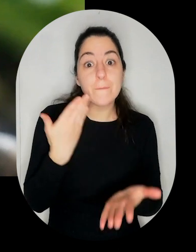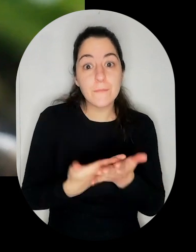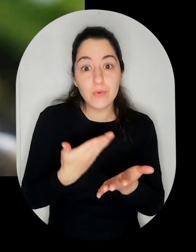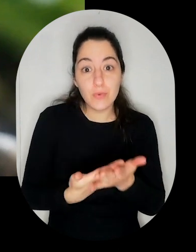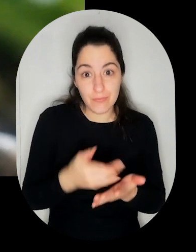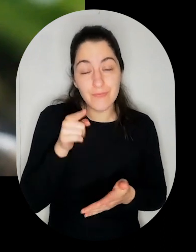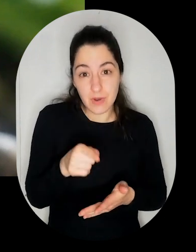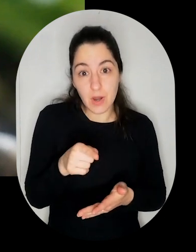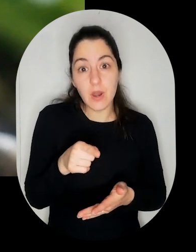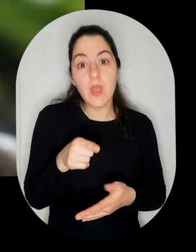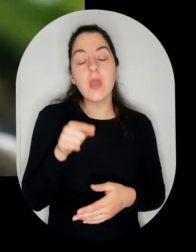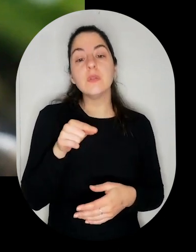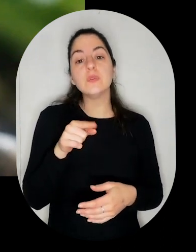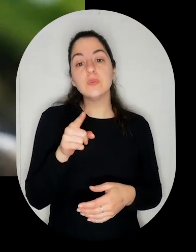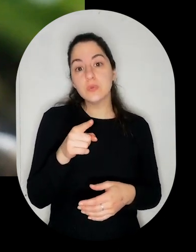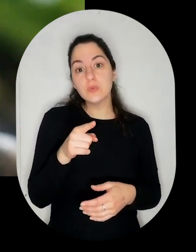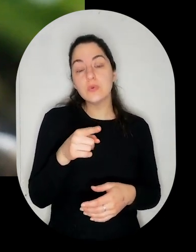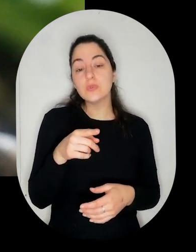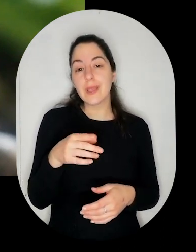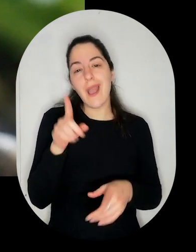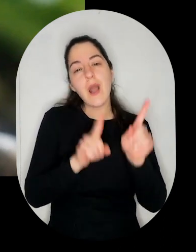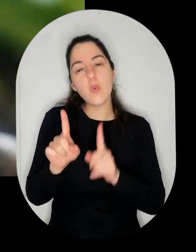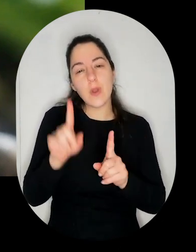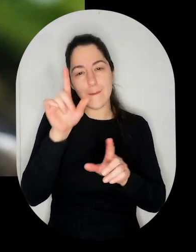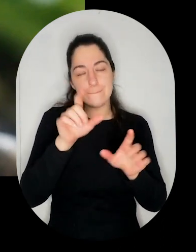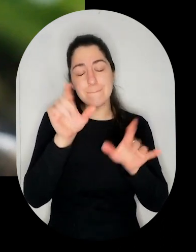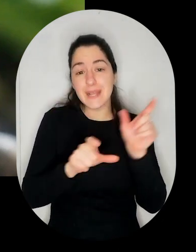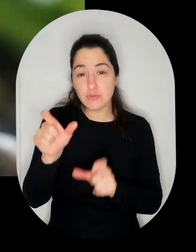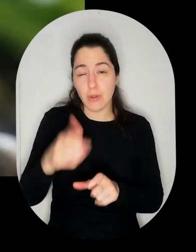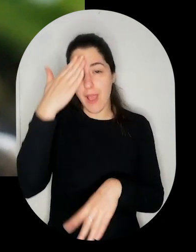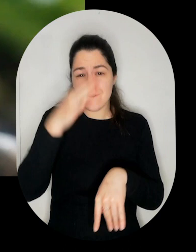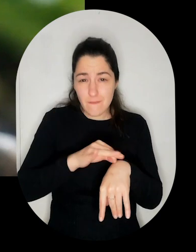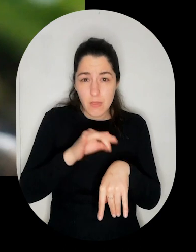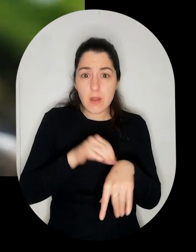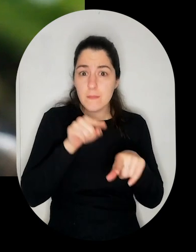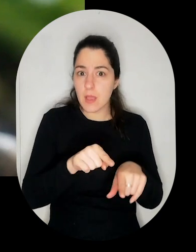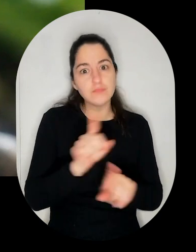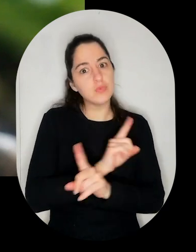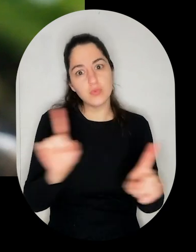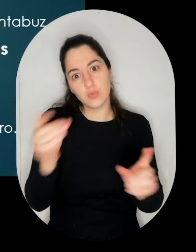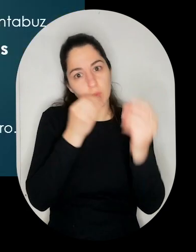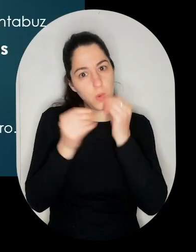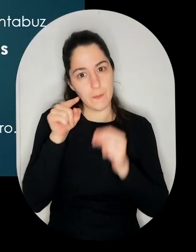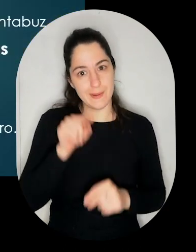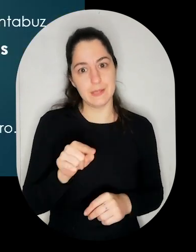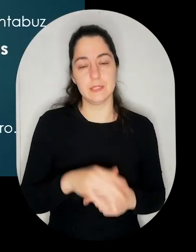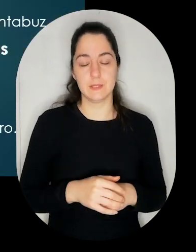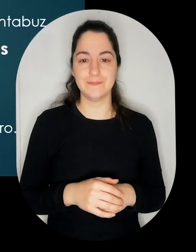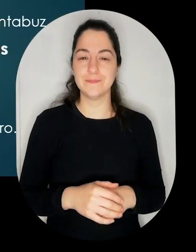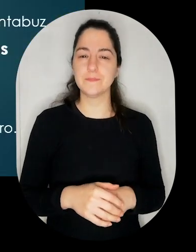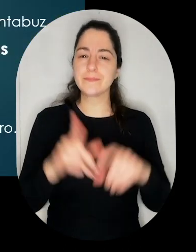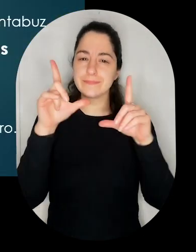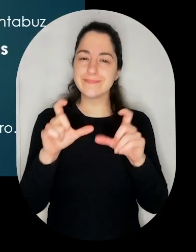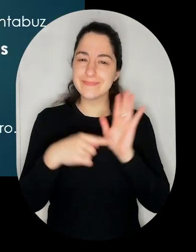psilocibe comprobado, ¿ya? Pero solo en pacientes que tienen antecedentes renales. En el resto de los casos se considera bastante seguro.